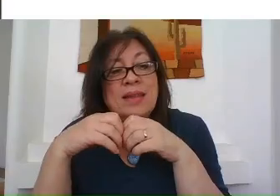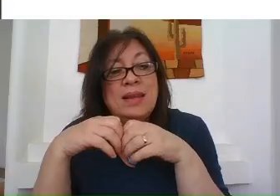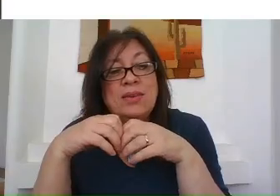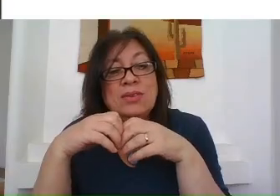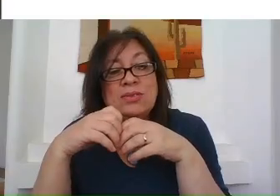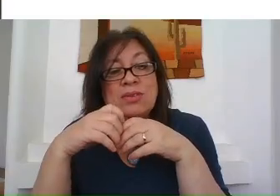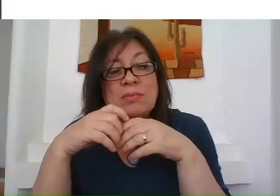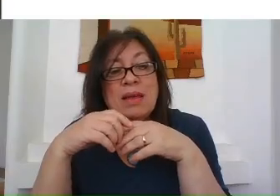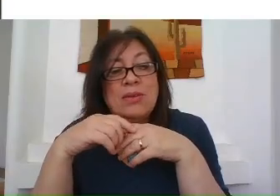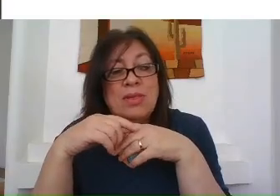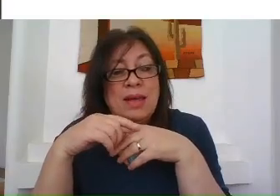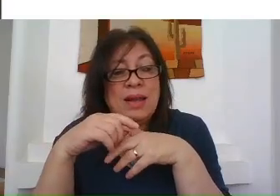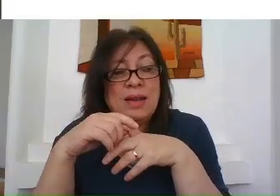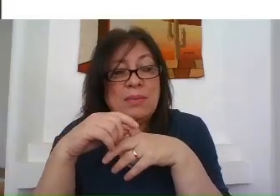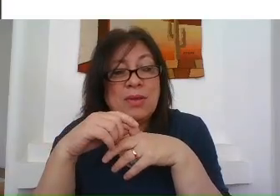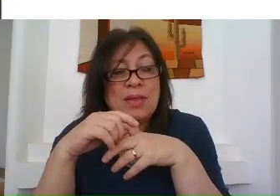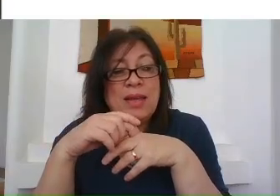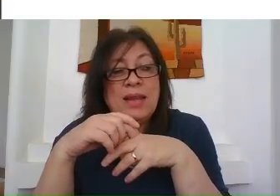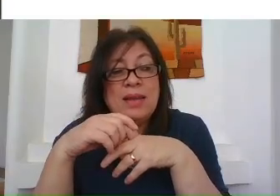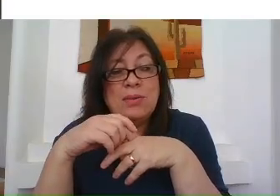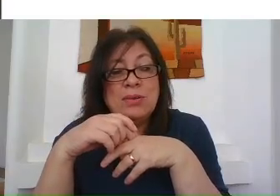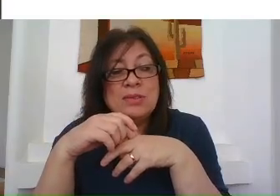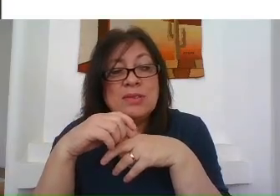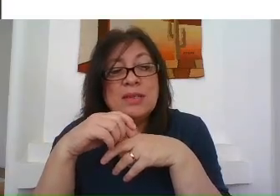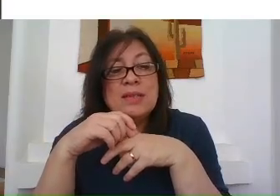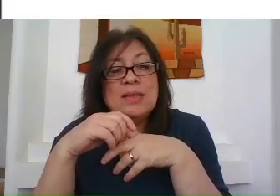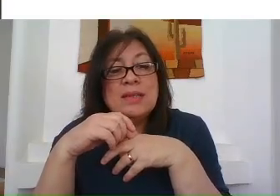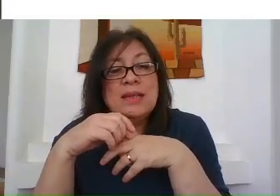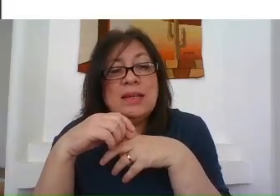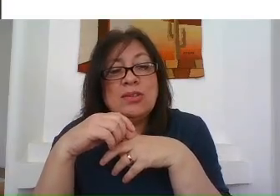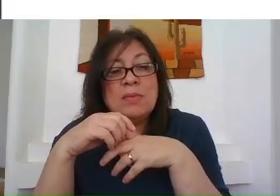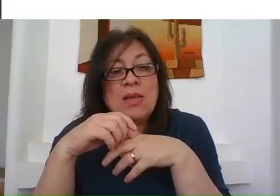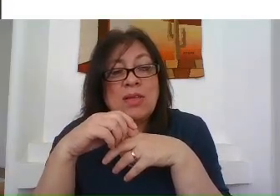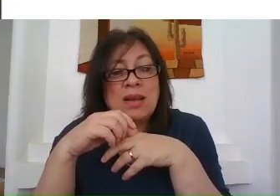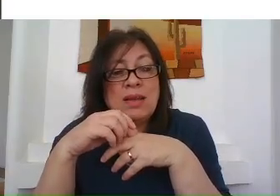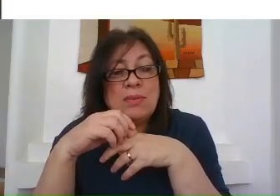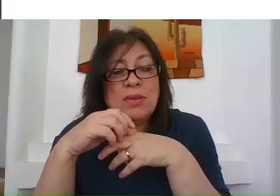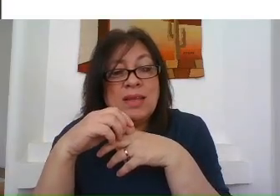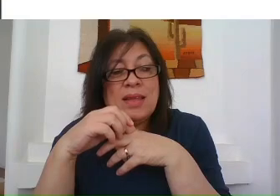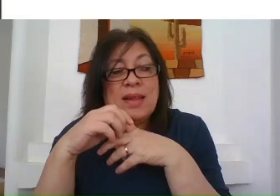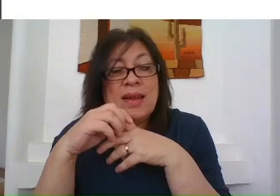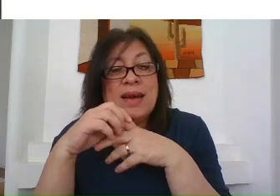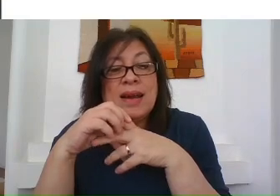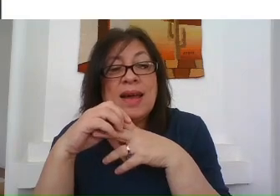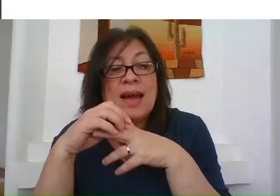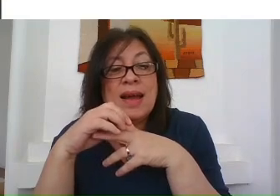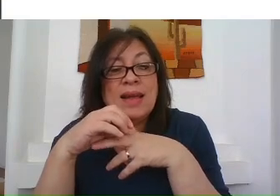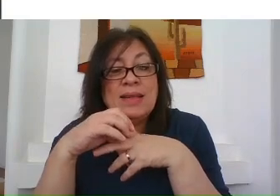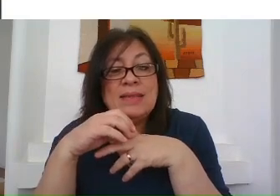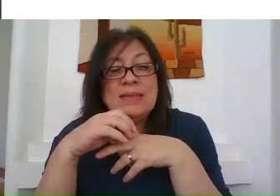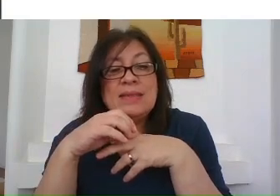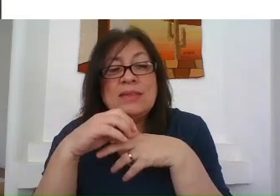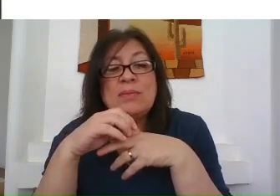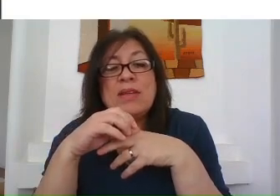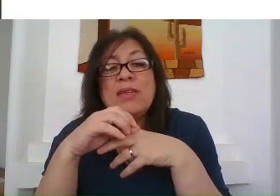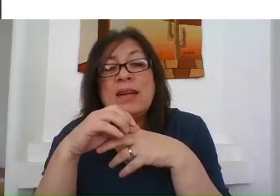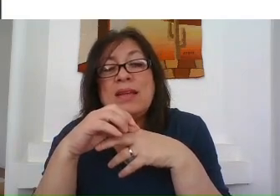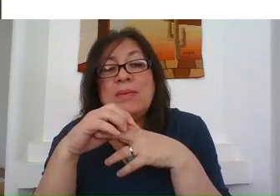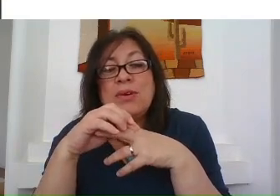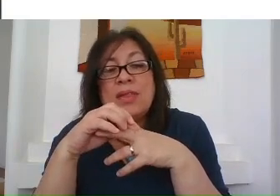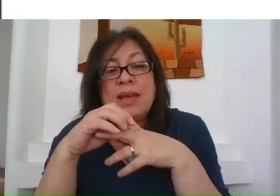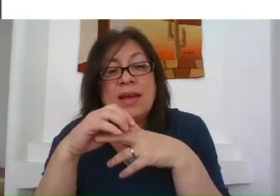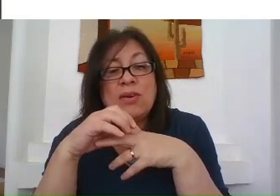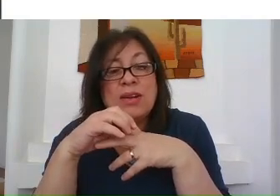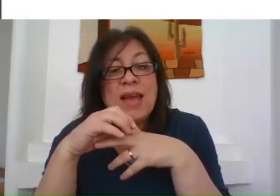de criterios tomados del libro de Illingworth, tomados del libro de Lejarraga, tomados